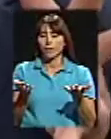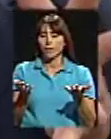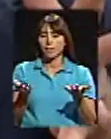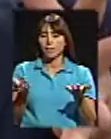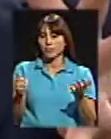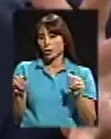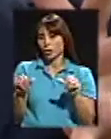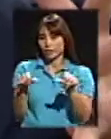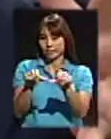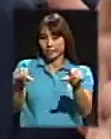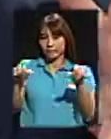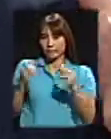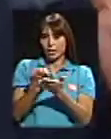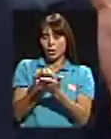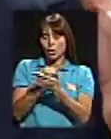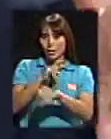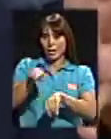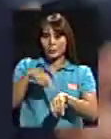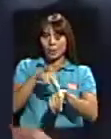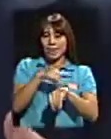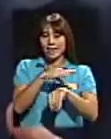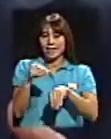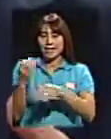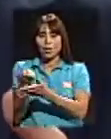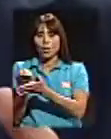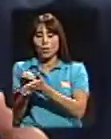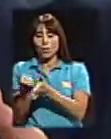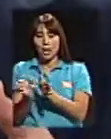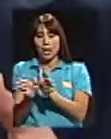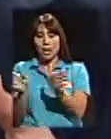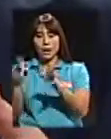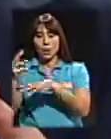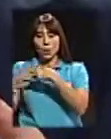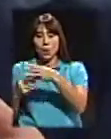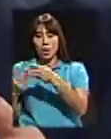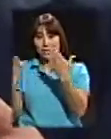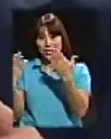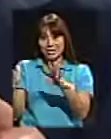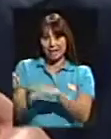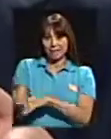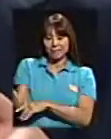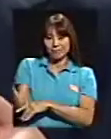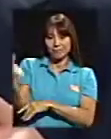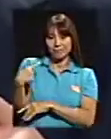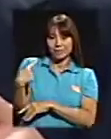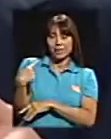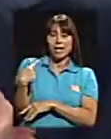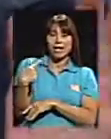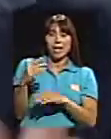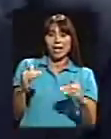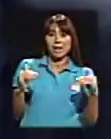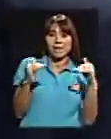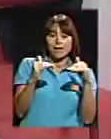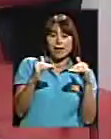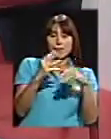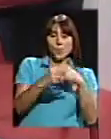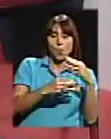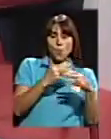de la economía nacional y global. Ya don Max me hizo preguntas sobre el entorno global y